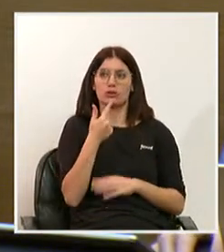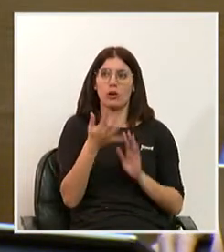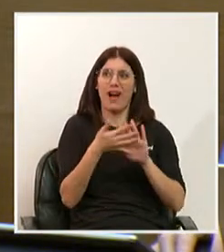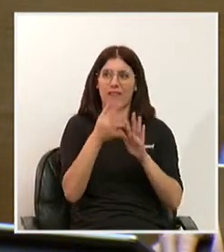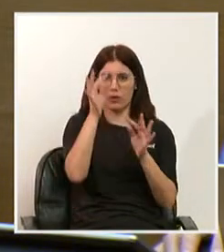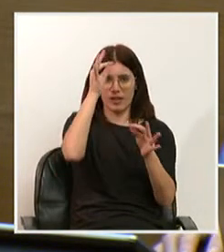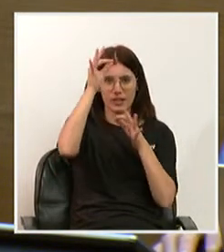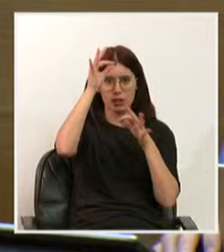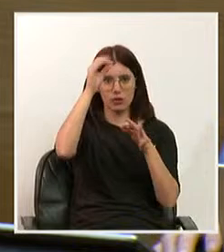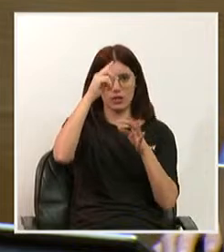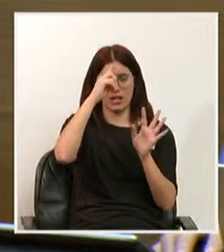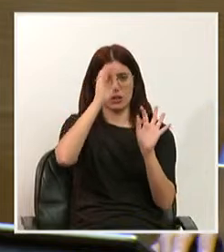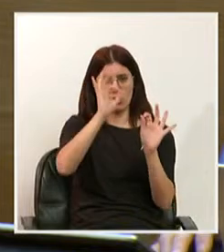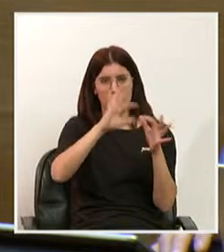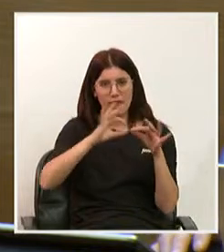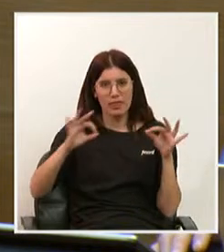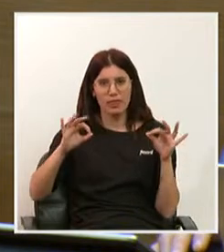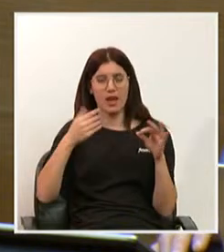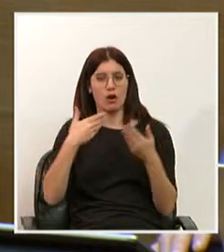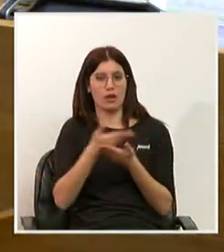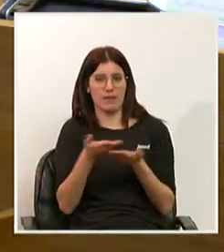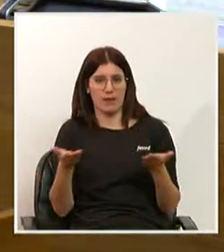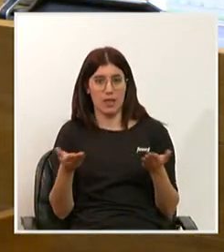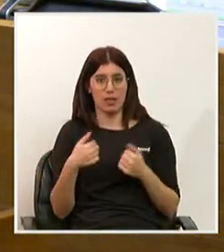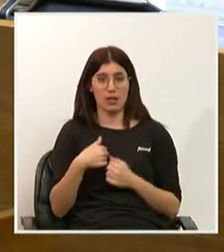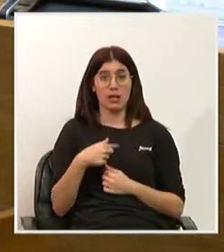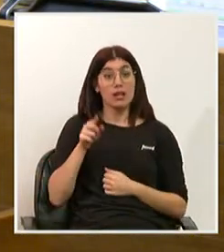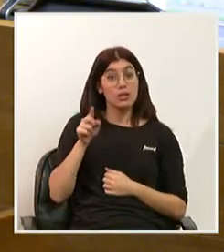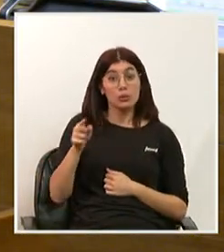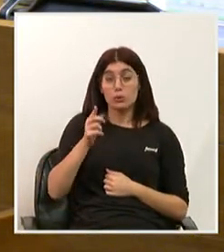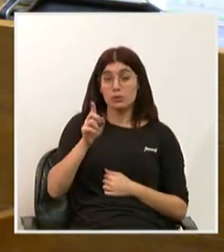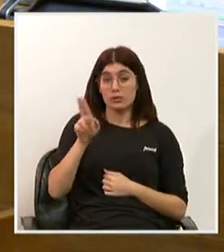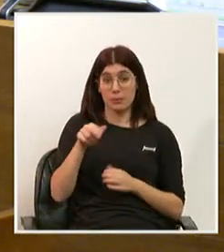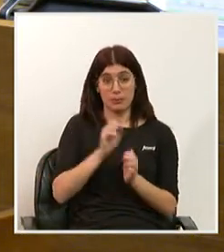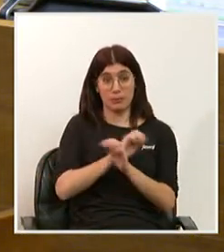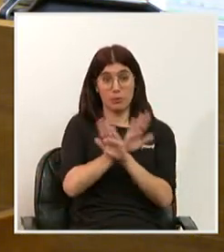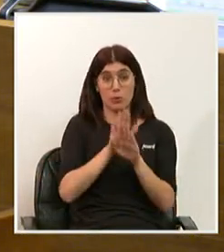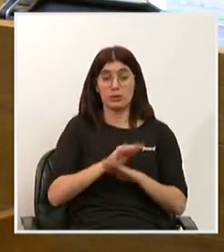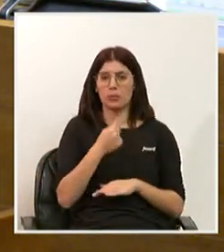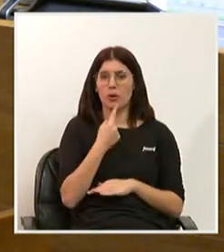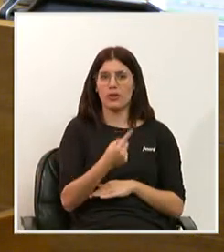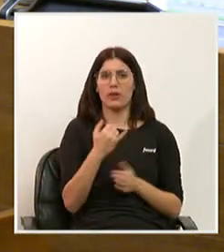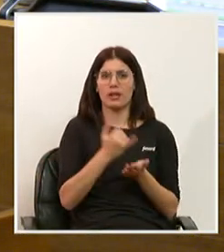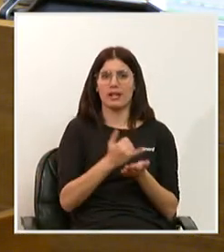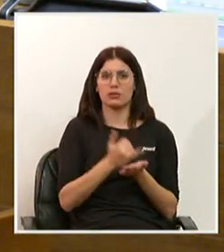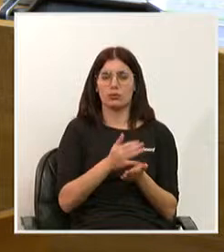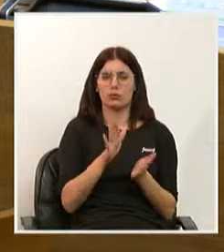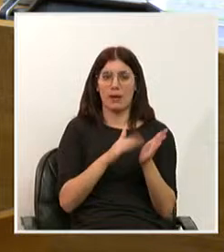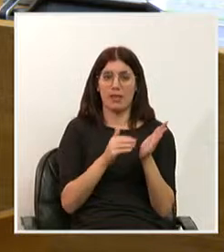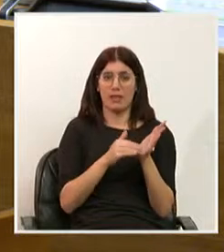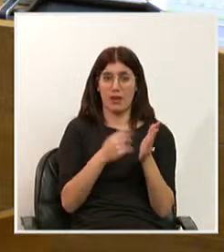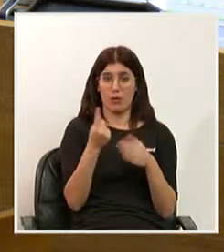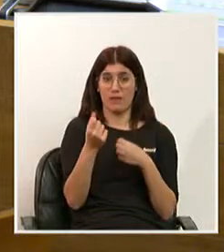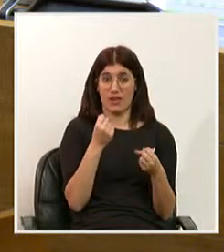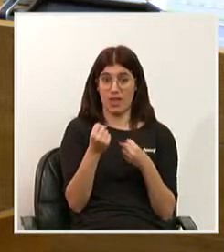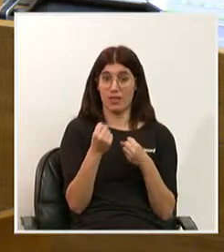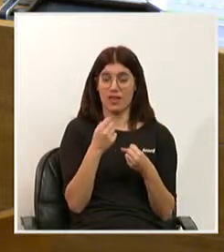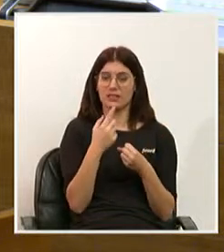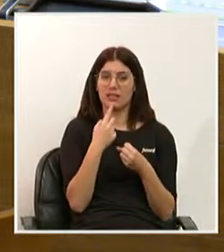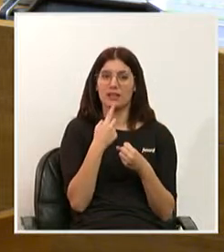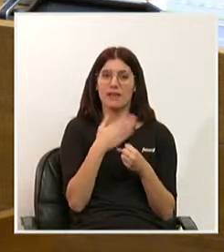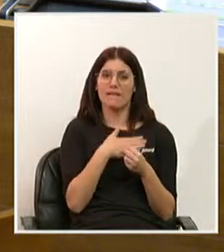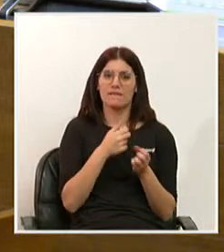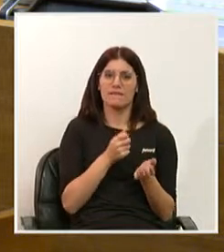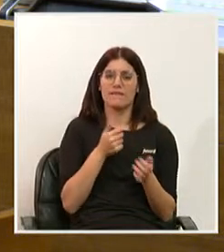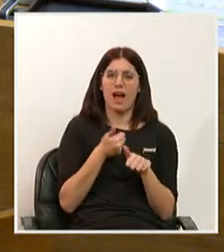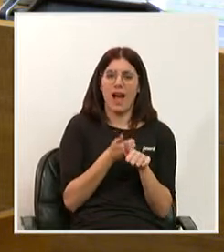la coherencia lo de la credibilidad y dicen ustedes por último que el instituto valenciano de finanzas textualmente se haga cargo del aval